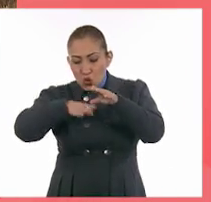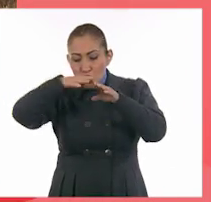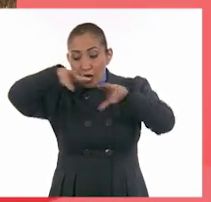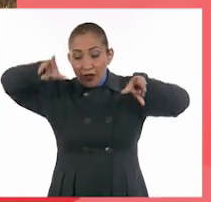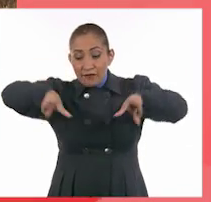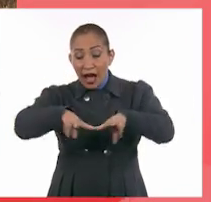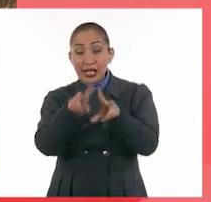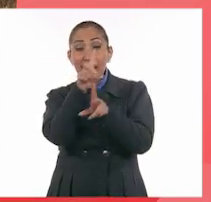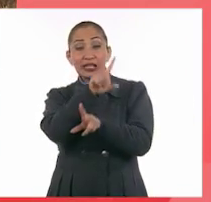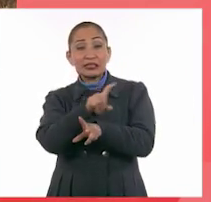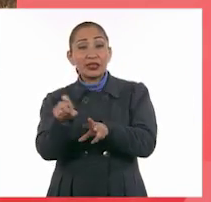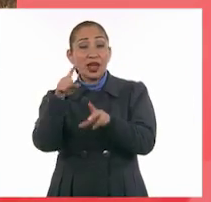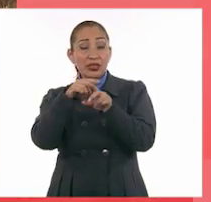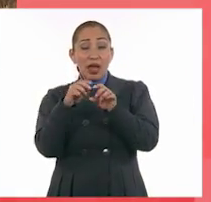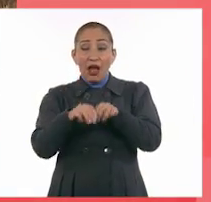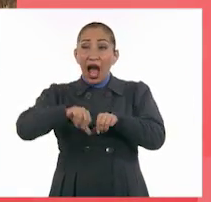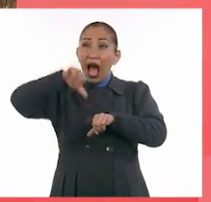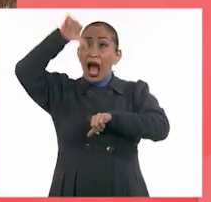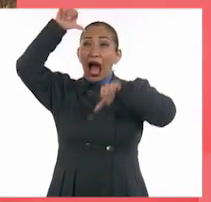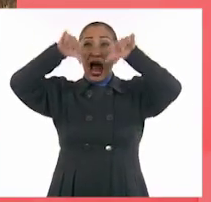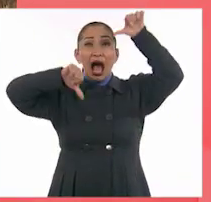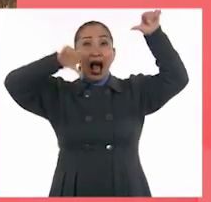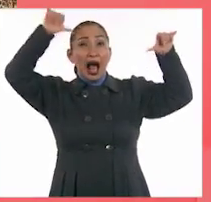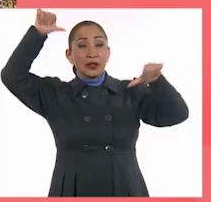valles de cientos de metros de altura.